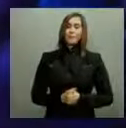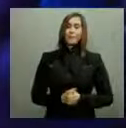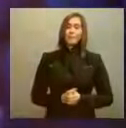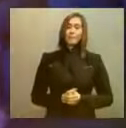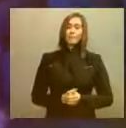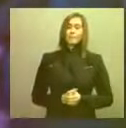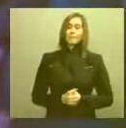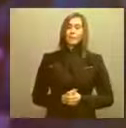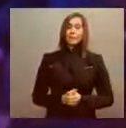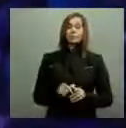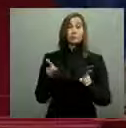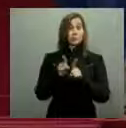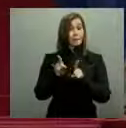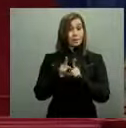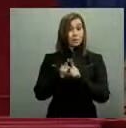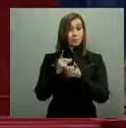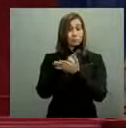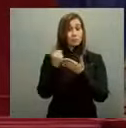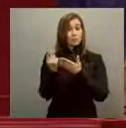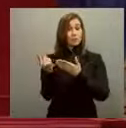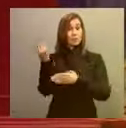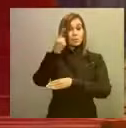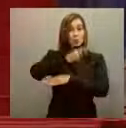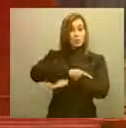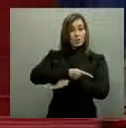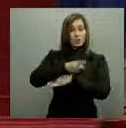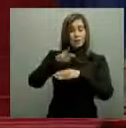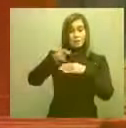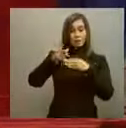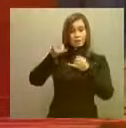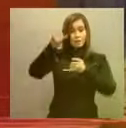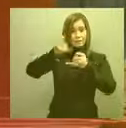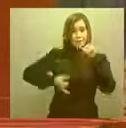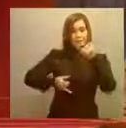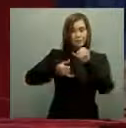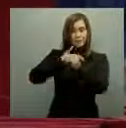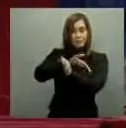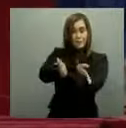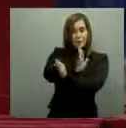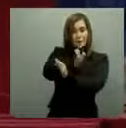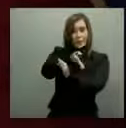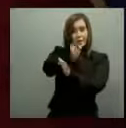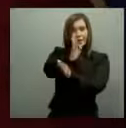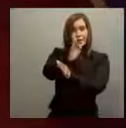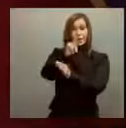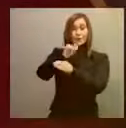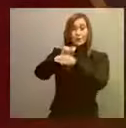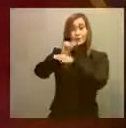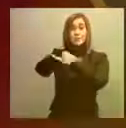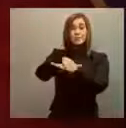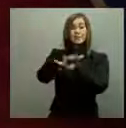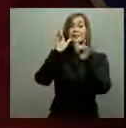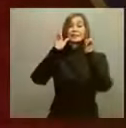En los próximos días, inauguraremos la denominada carretera turística de Santiago a Puerto Plata, que tenía también años en